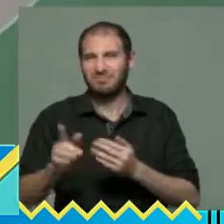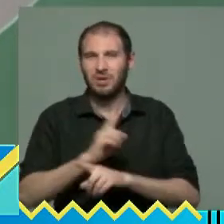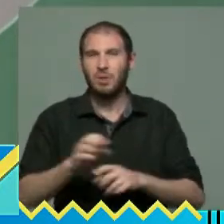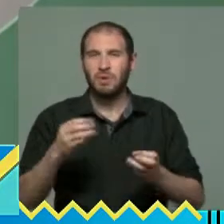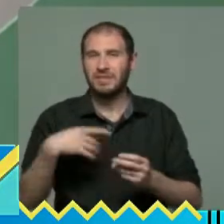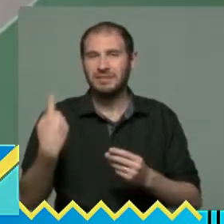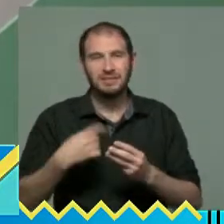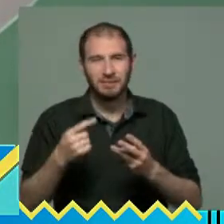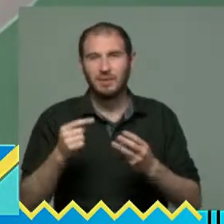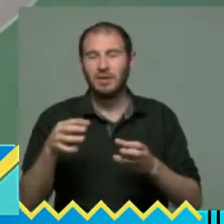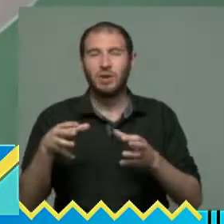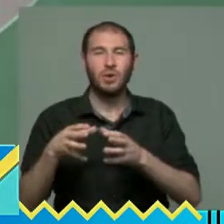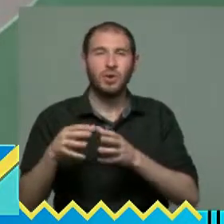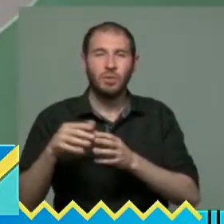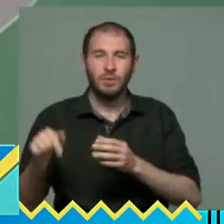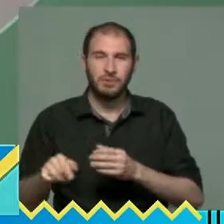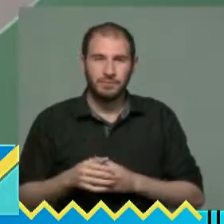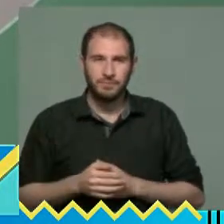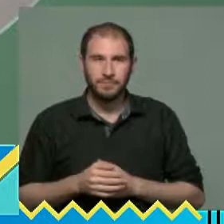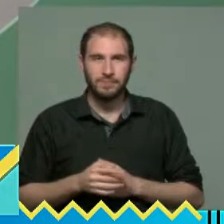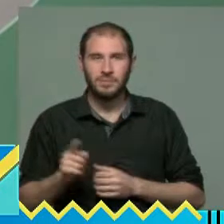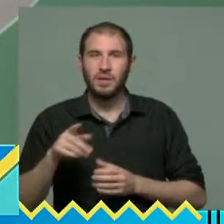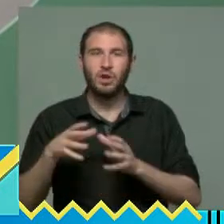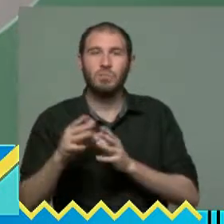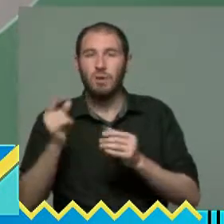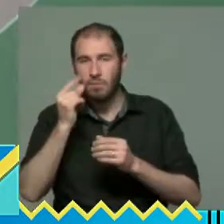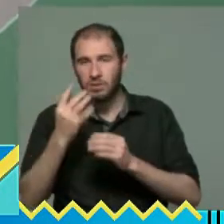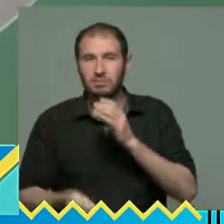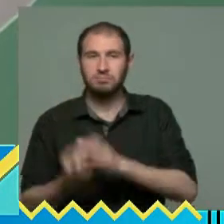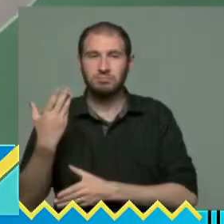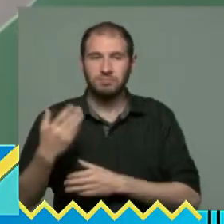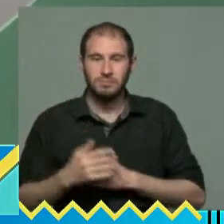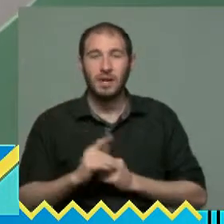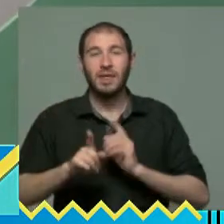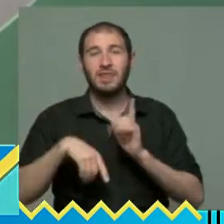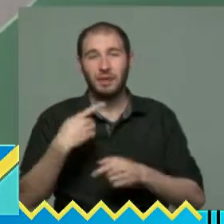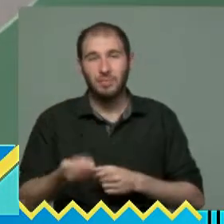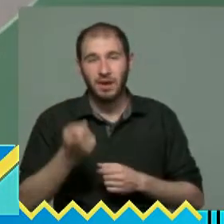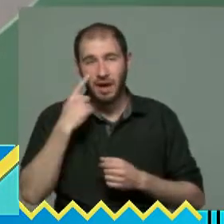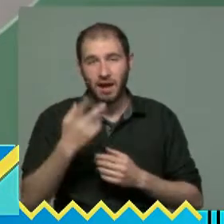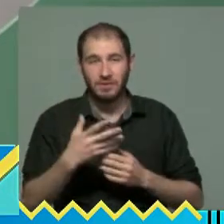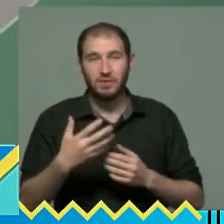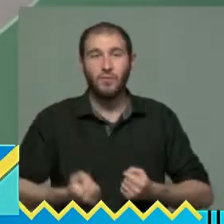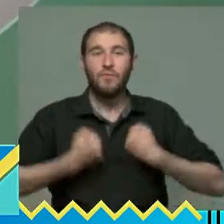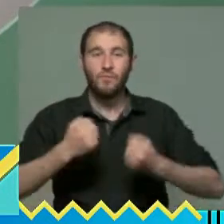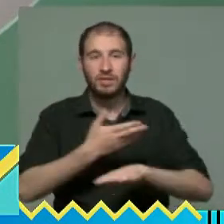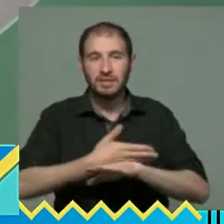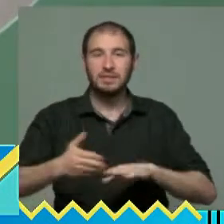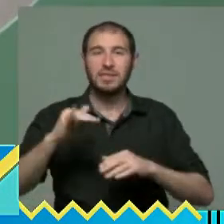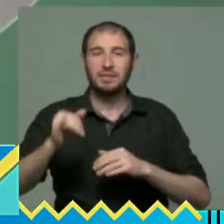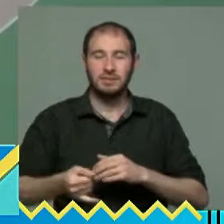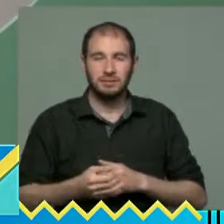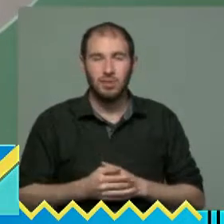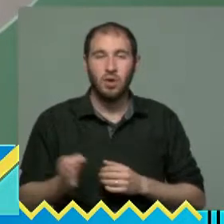que siempre surgen este tipo de fuerzas electorales que después hay que ver si se consolidan como fuerzas